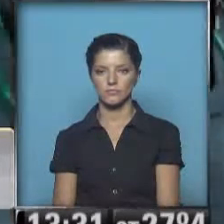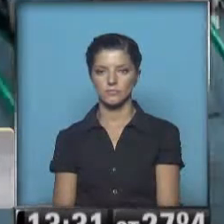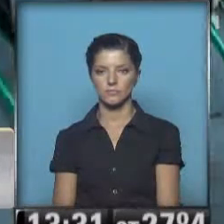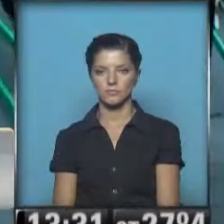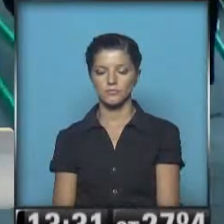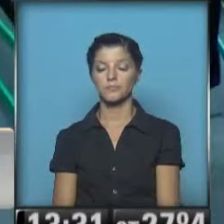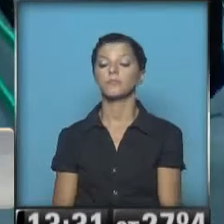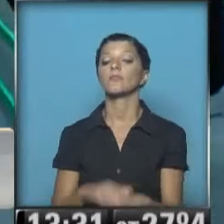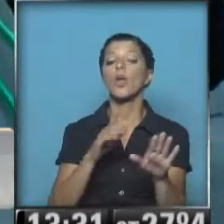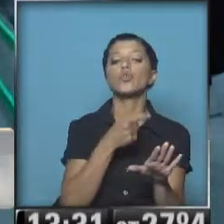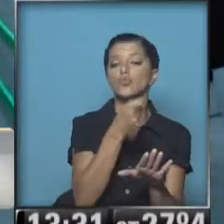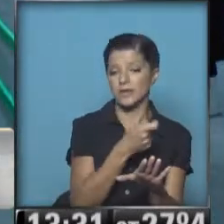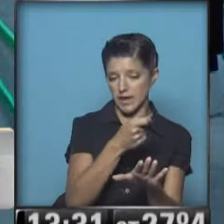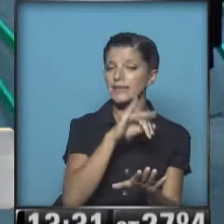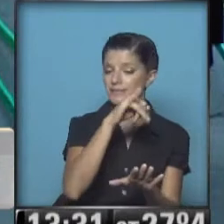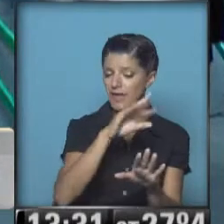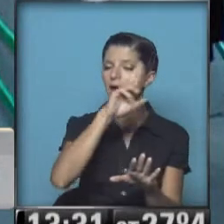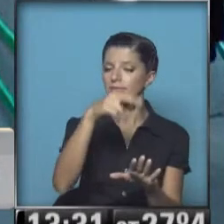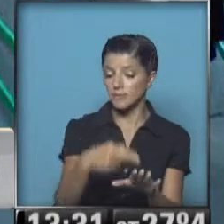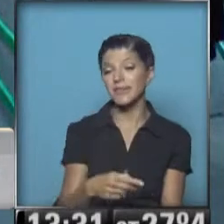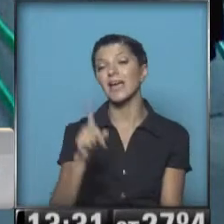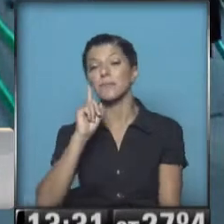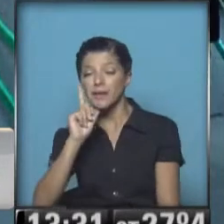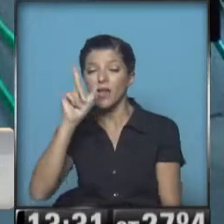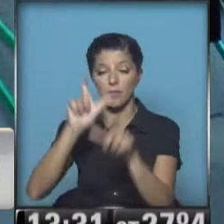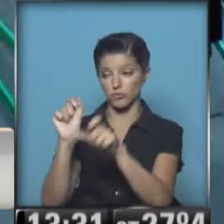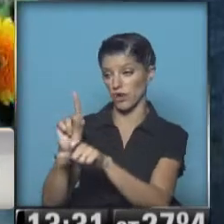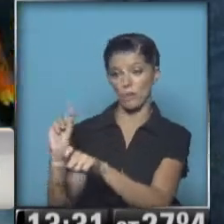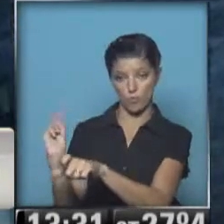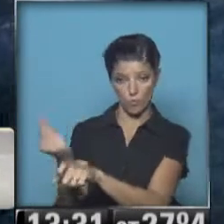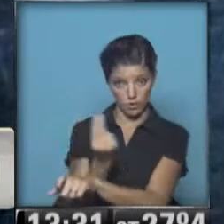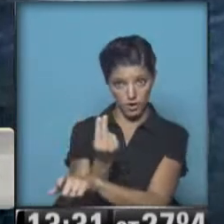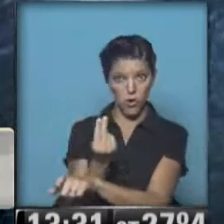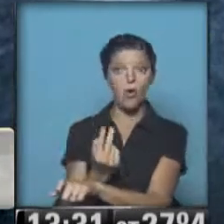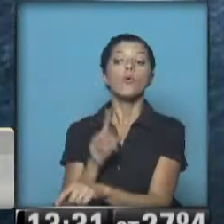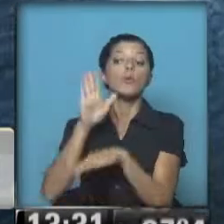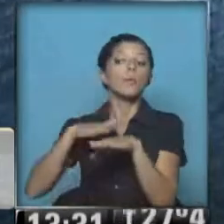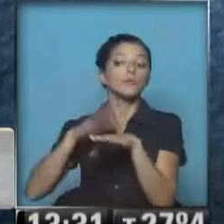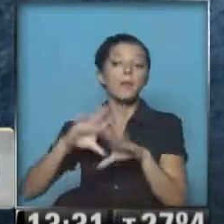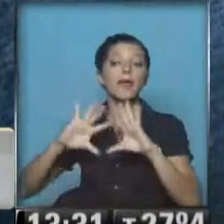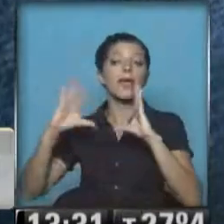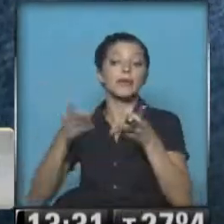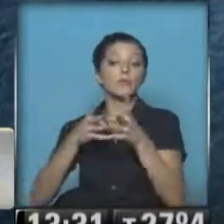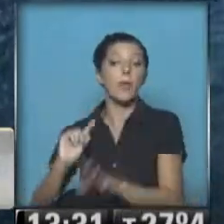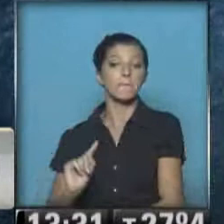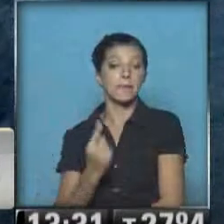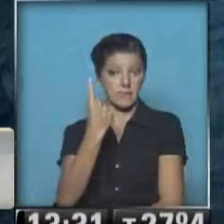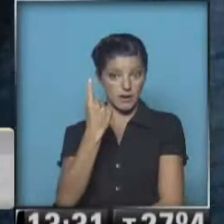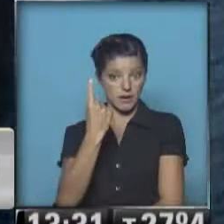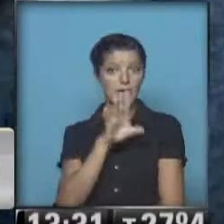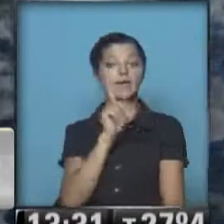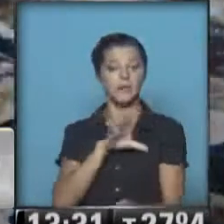Si bien Turquía admite oficialmente que cientos de miles de armenios murieron como consecuencia de la Primera Guerra y las deportaciones otomanas,